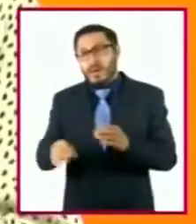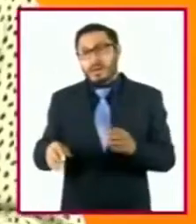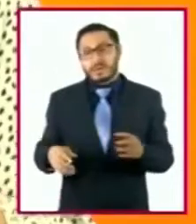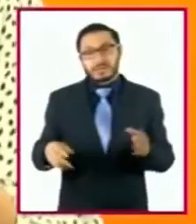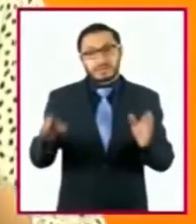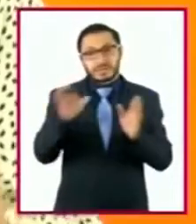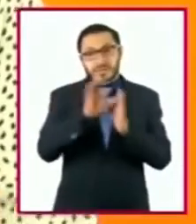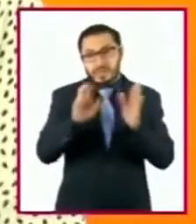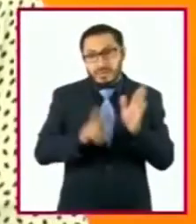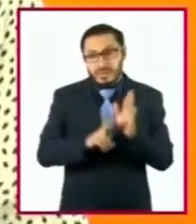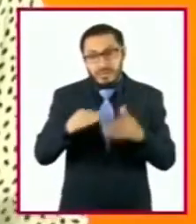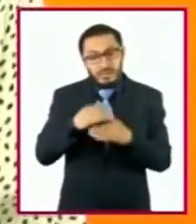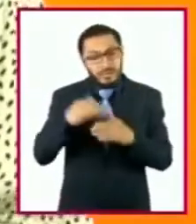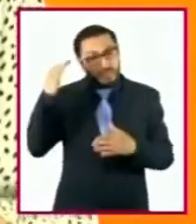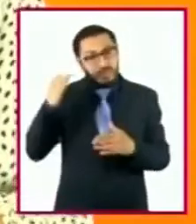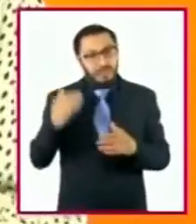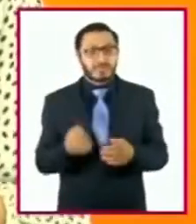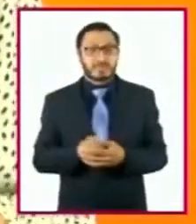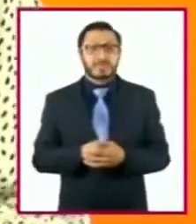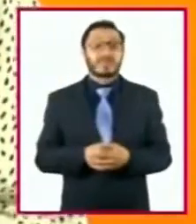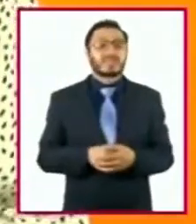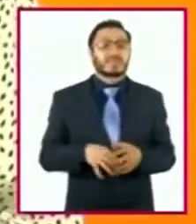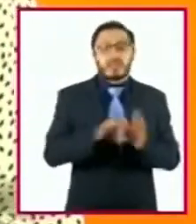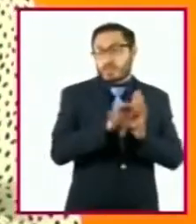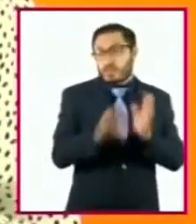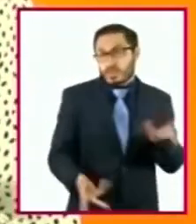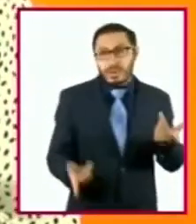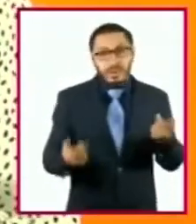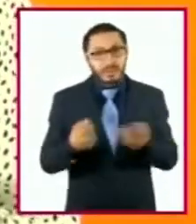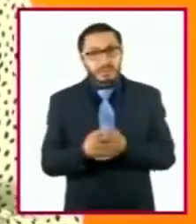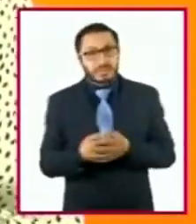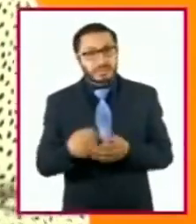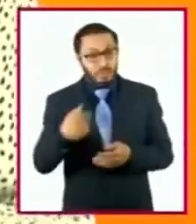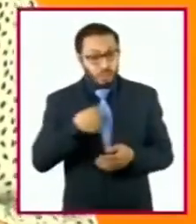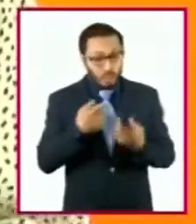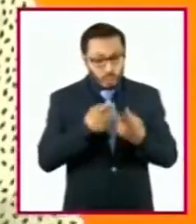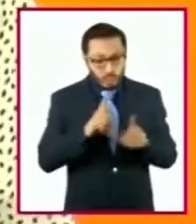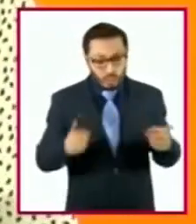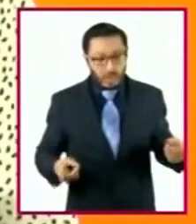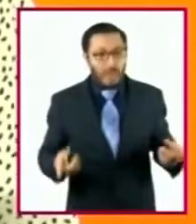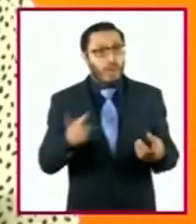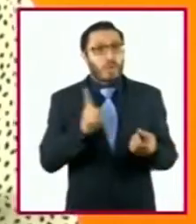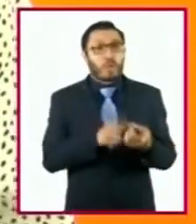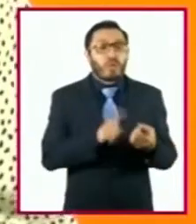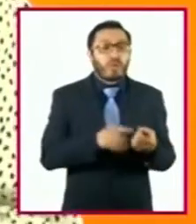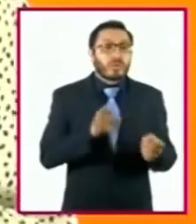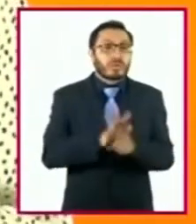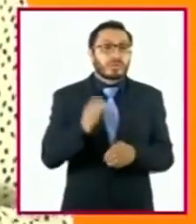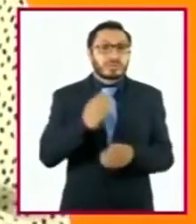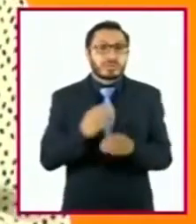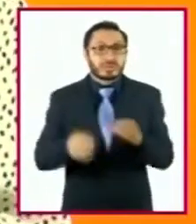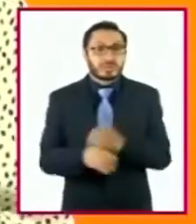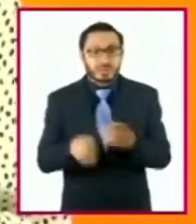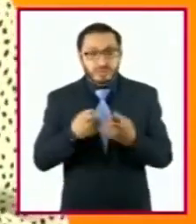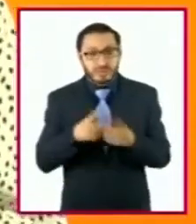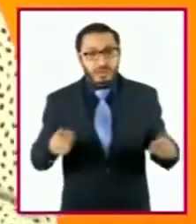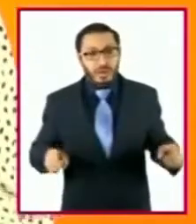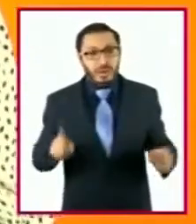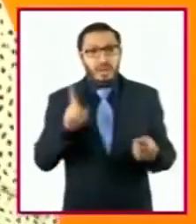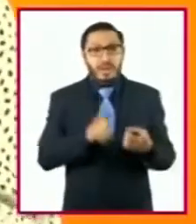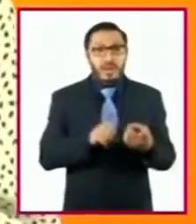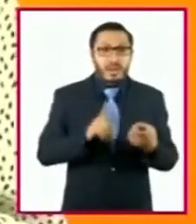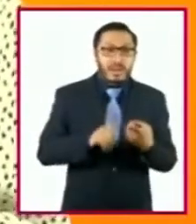extracurriculares, extraescolares, ver dónde de verdad yo me desarrollo y con qué cosas me desarrollo y quiénes son las personas que me